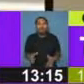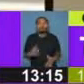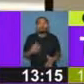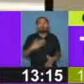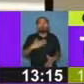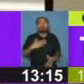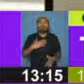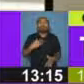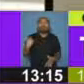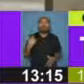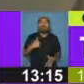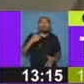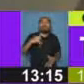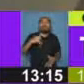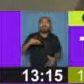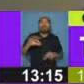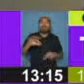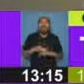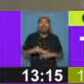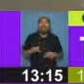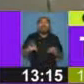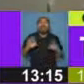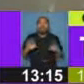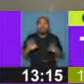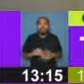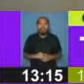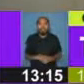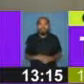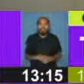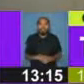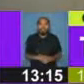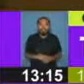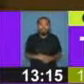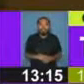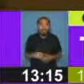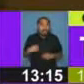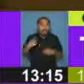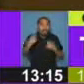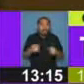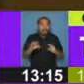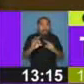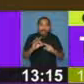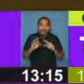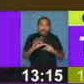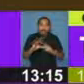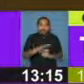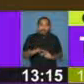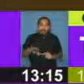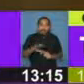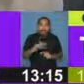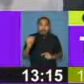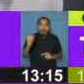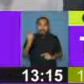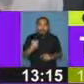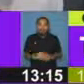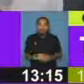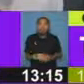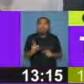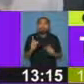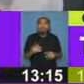sueño de una comunidad educativa muy importante en la queca hemos inaugurado ya un colegio secundario